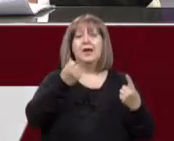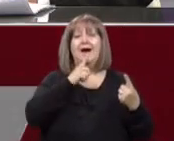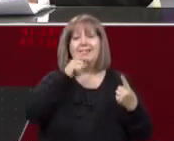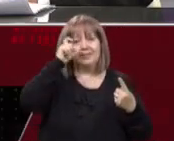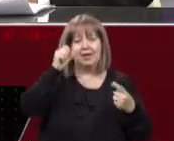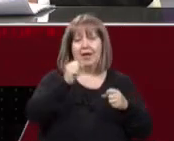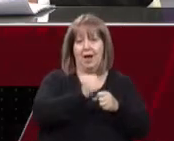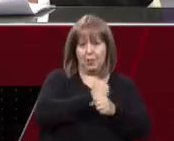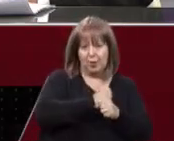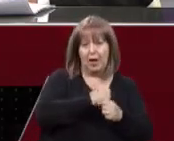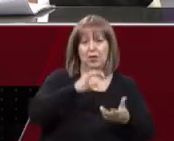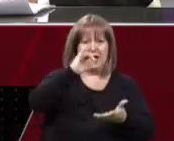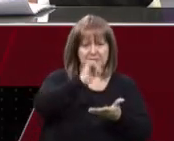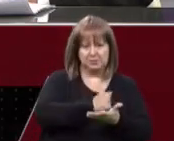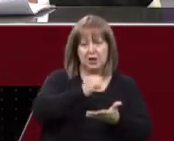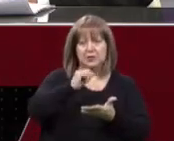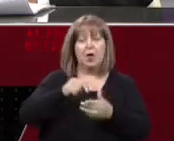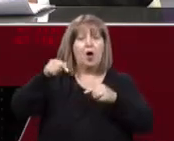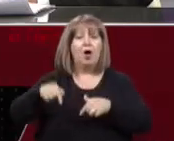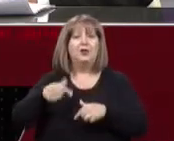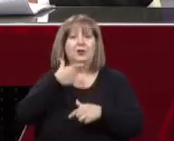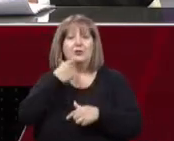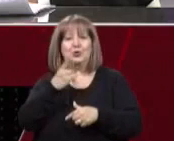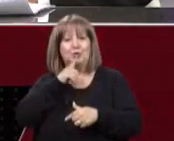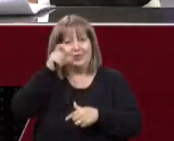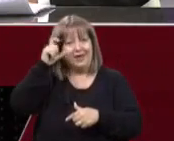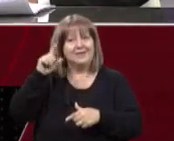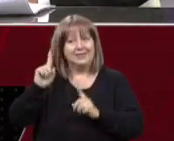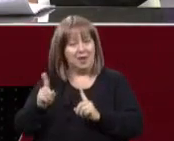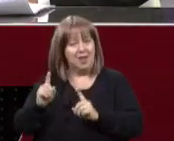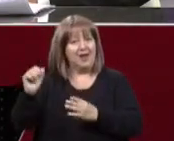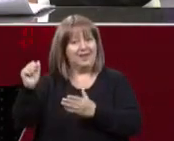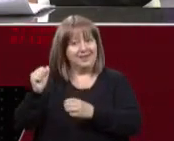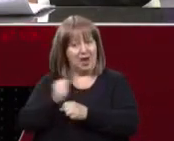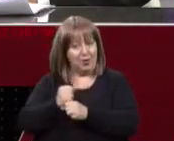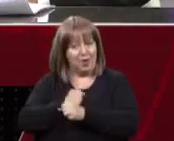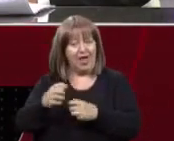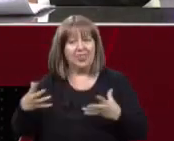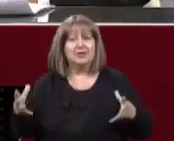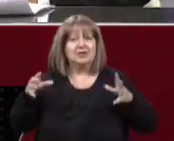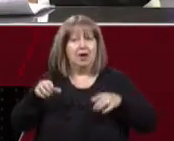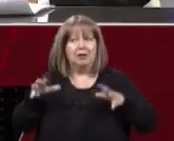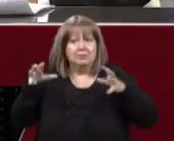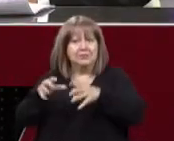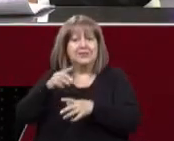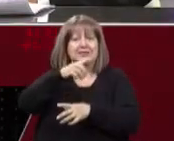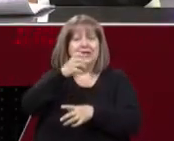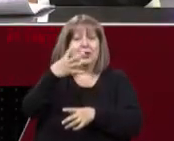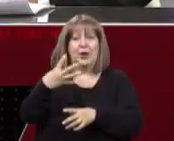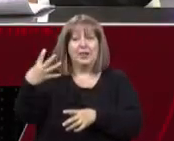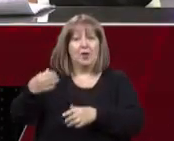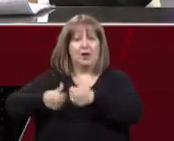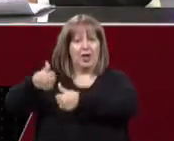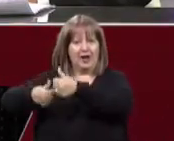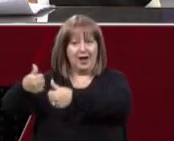de la provincia de Mendoza. Hoy se realizó un plenario en el este de la provincia, en donde por importante mayoría, 144 delegados